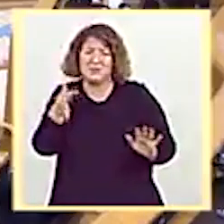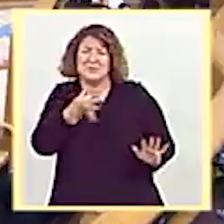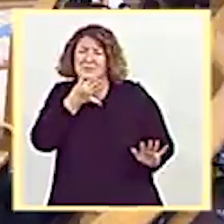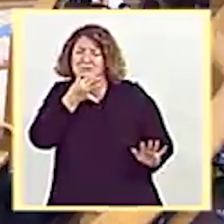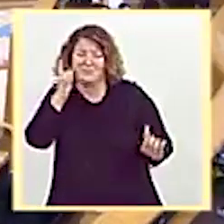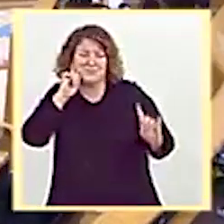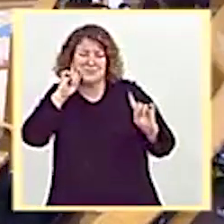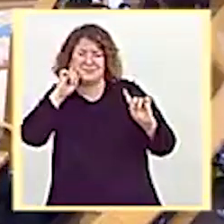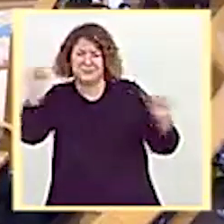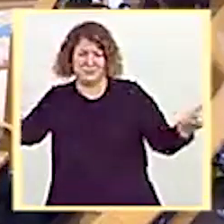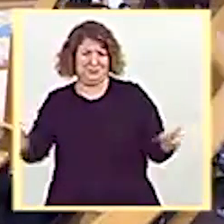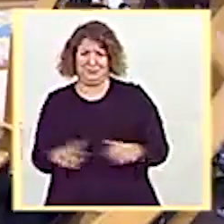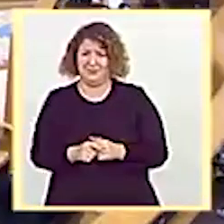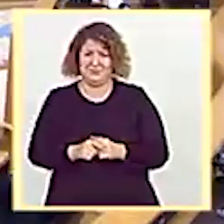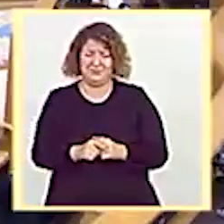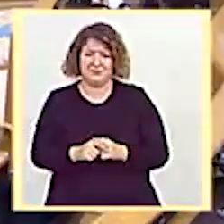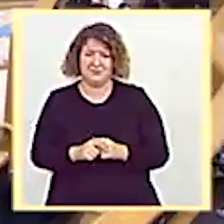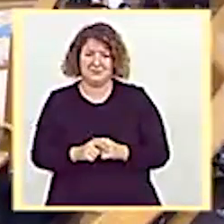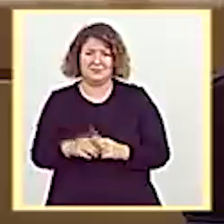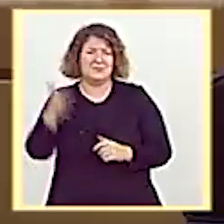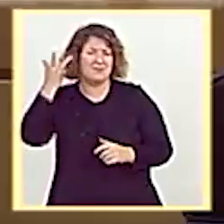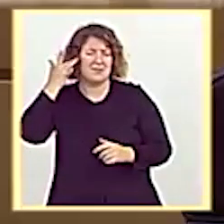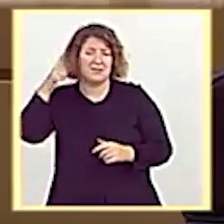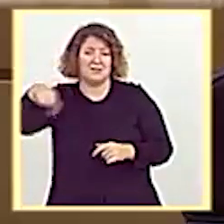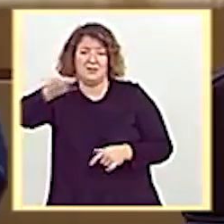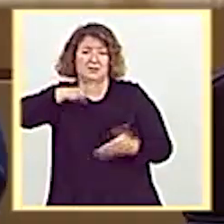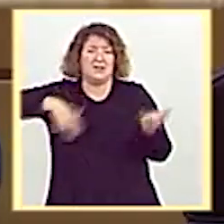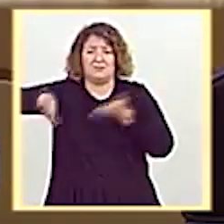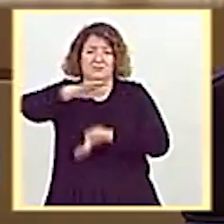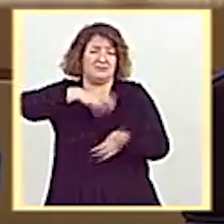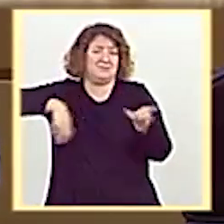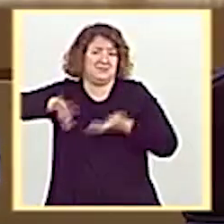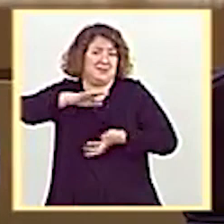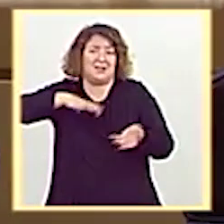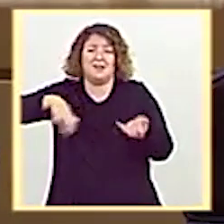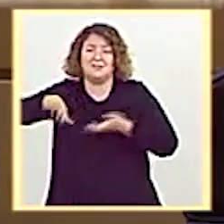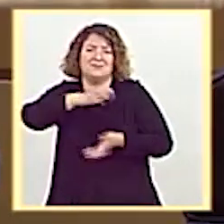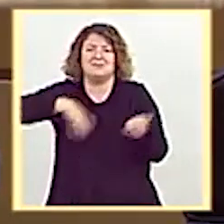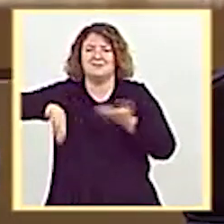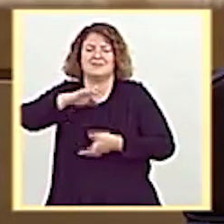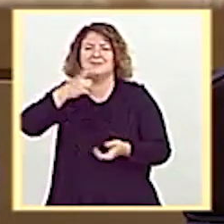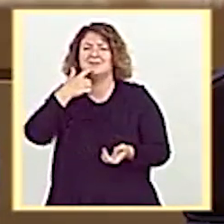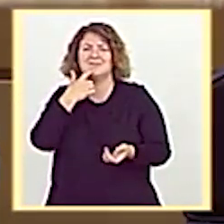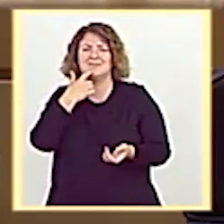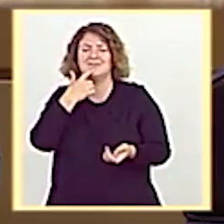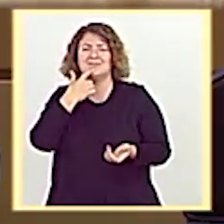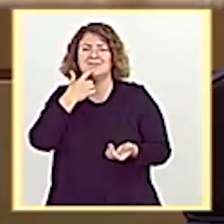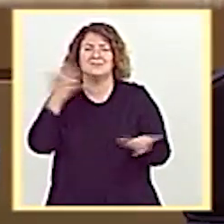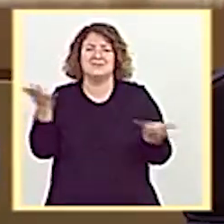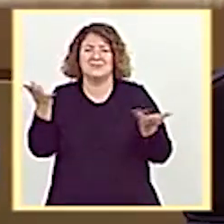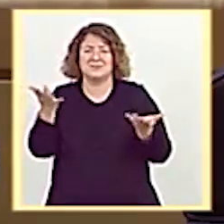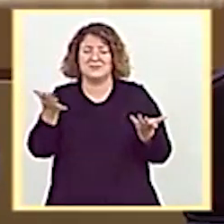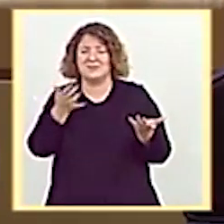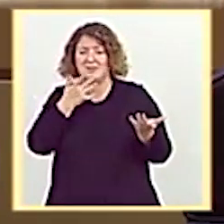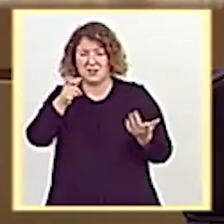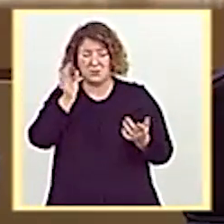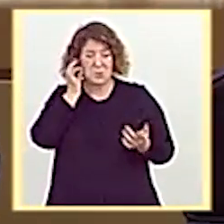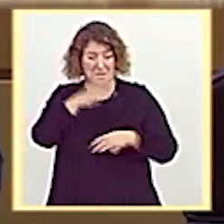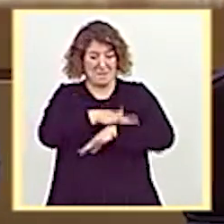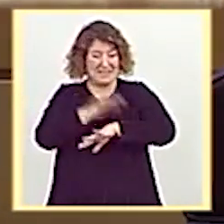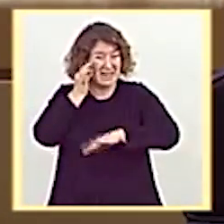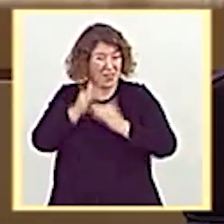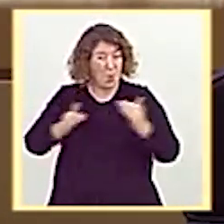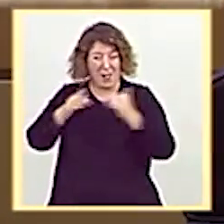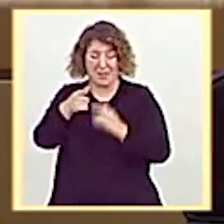Es un escándalo, señora ministra, que usted, como ministra de Igualdad, siga callada. De mujer a mujer,